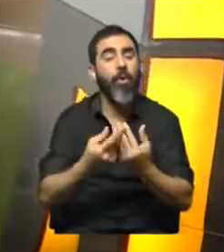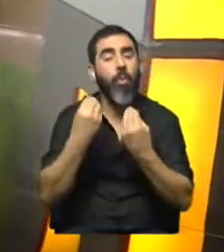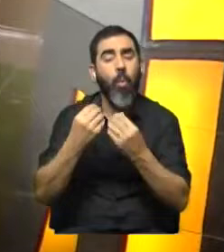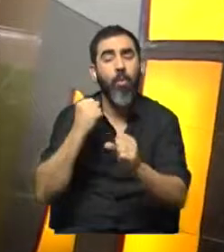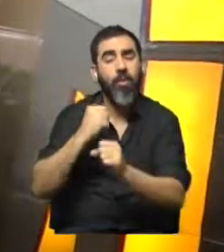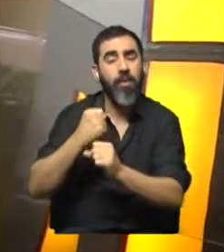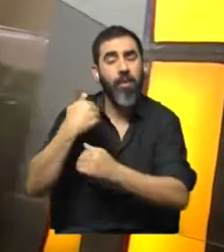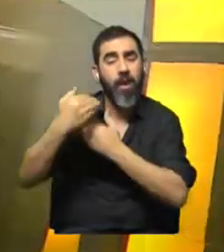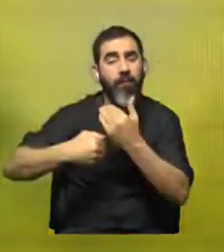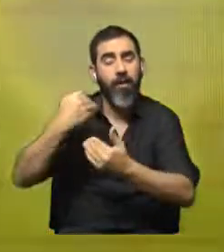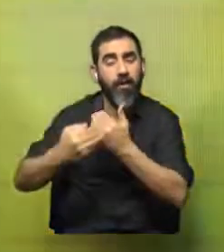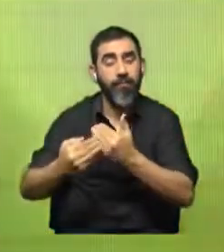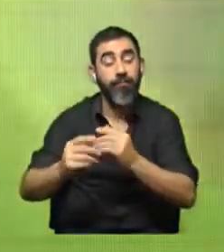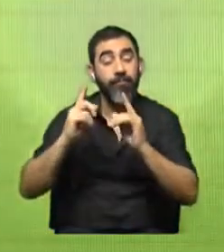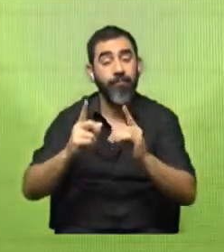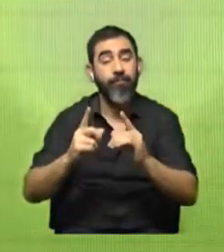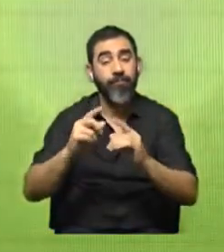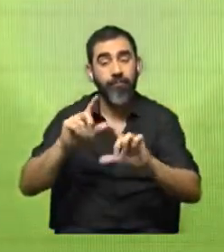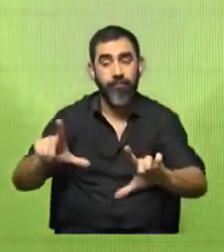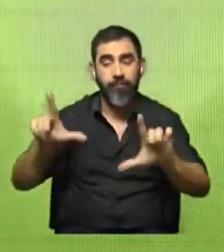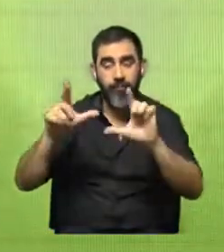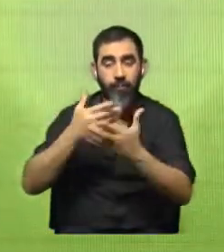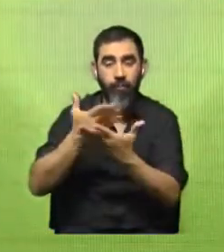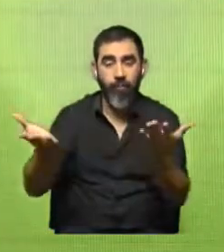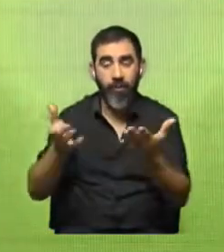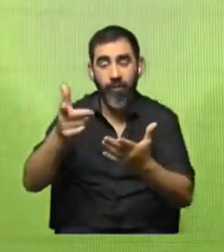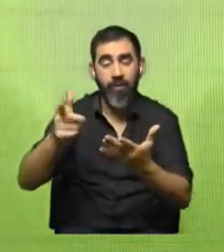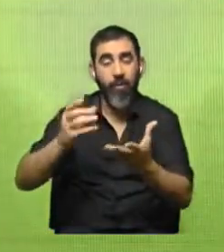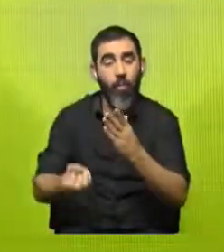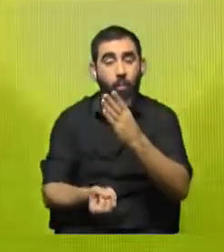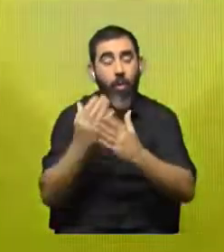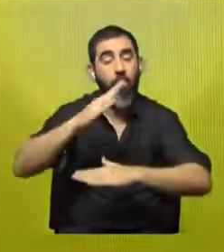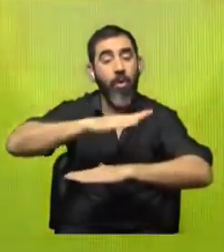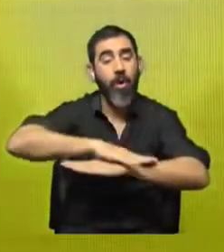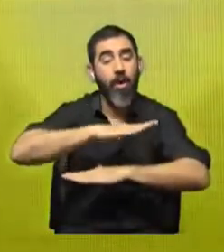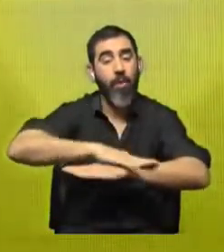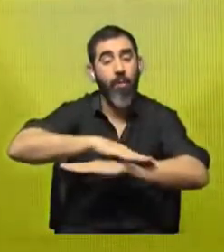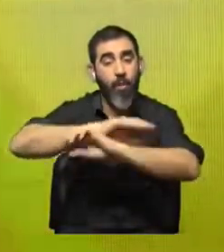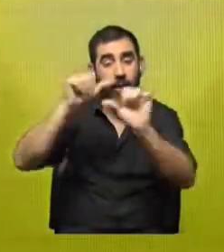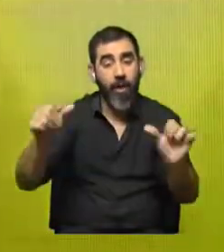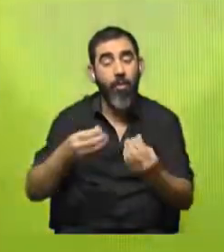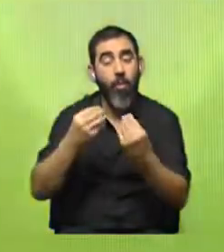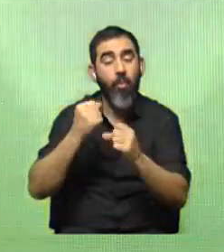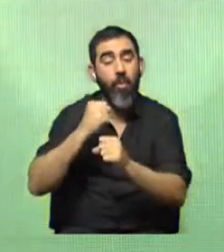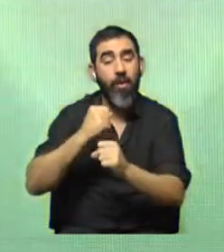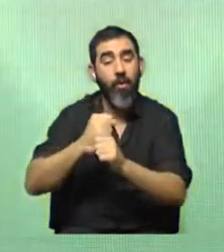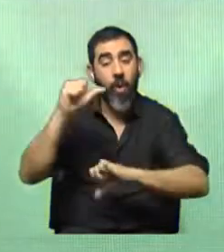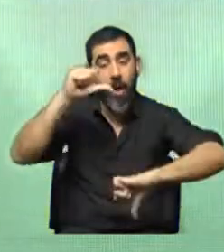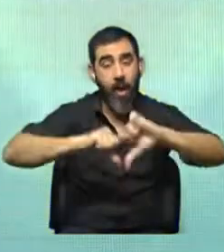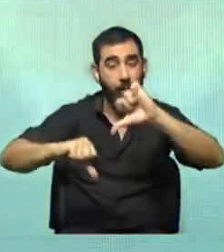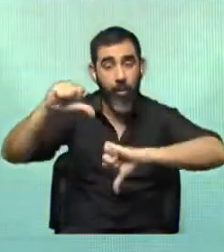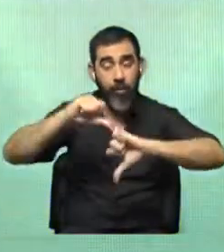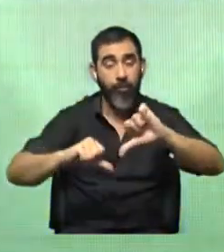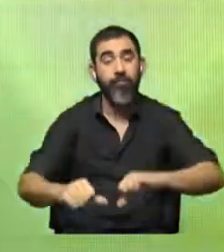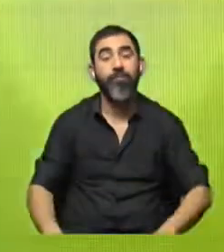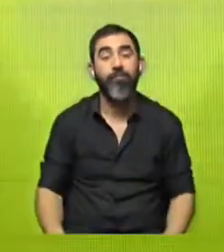trabajaron. Y bueno, también vamos a ver imágenes justamente del modelo de camión que hicieron y cómo trabajaron allí en el laboratorio